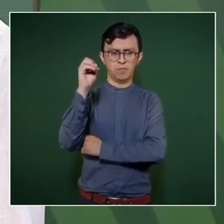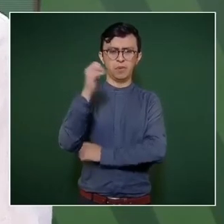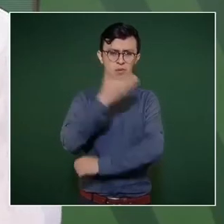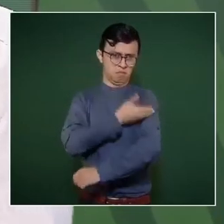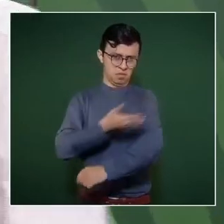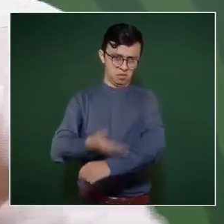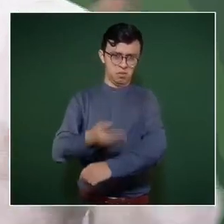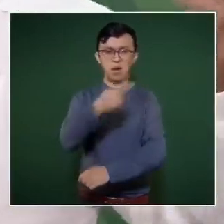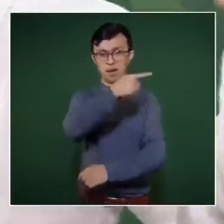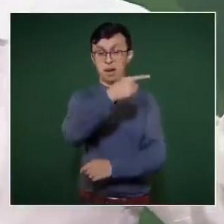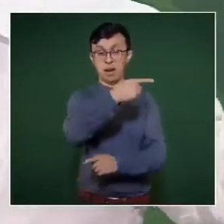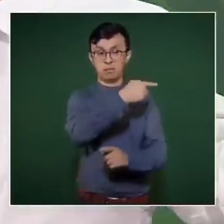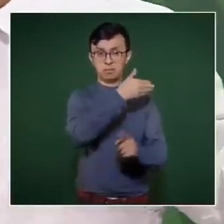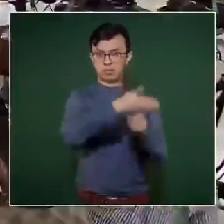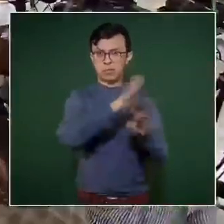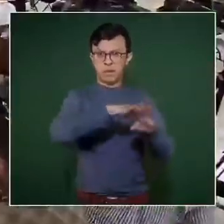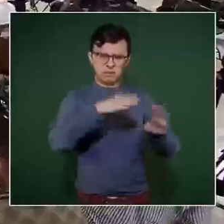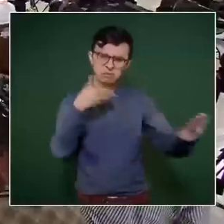Entonces,